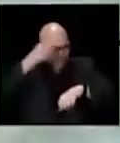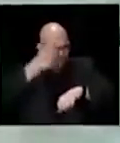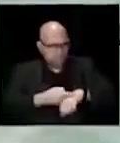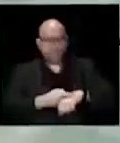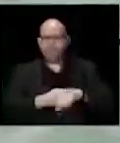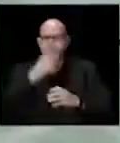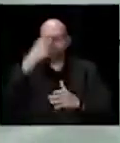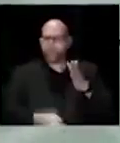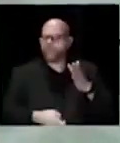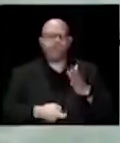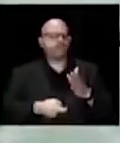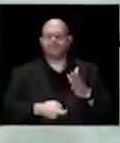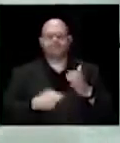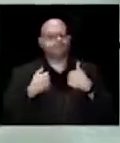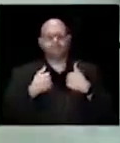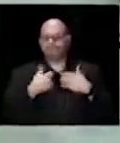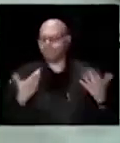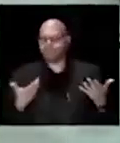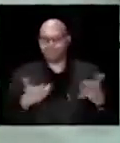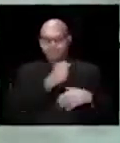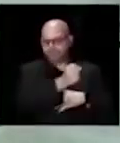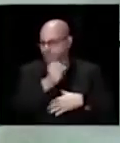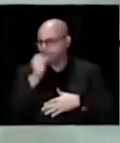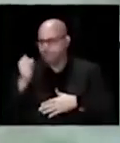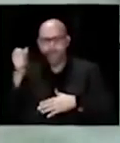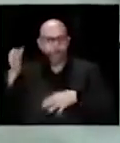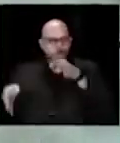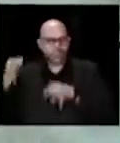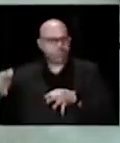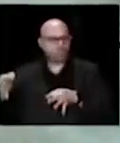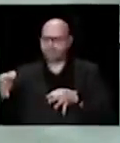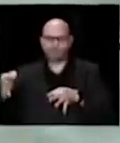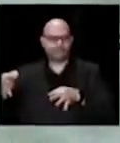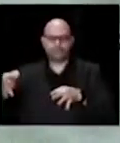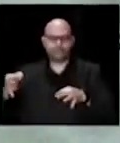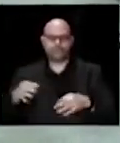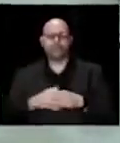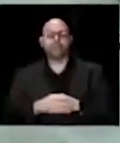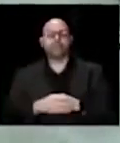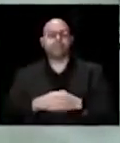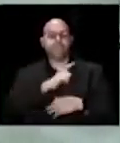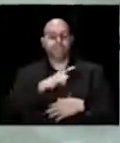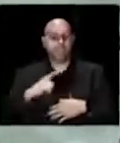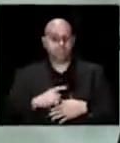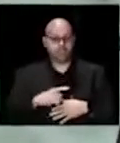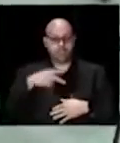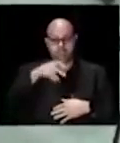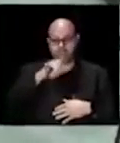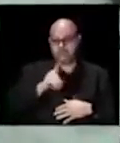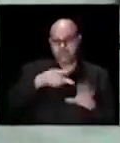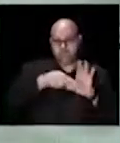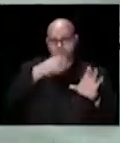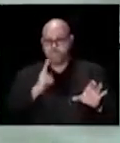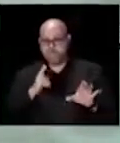tenido una multa. Ni siquiera nos dan tickets de parking. Que siempre que paga un parquímetro está pendiente echar la peseta para no pasarse.